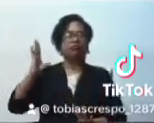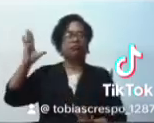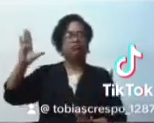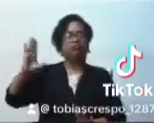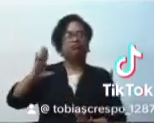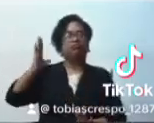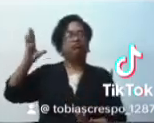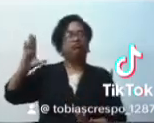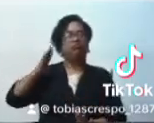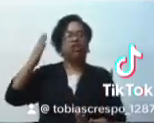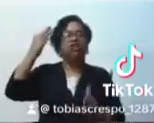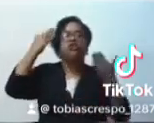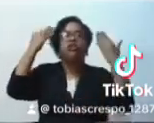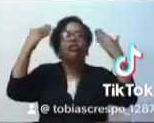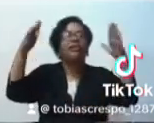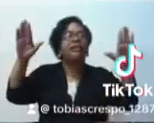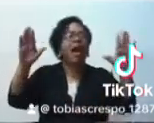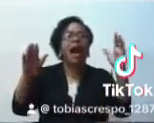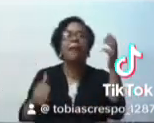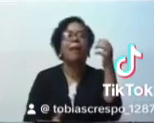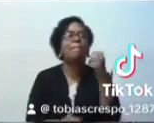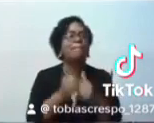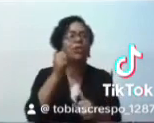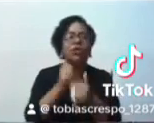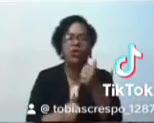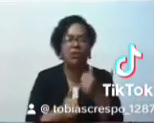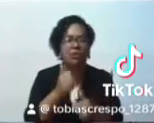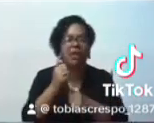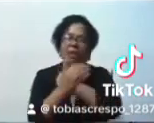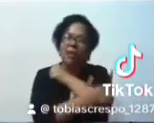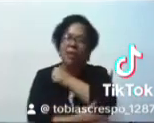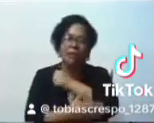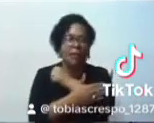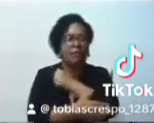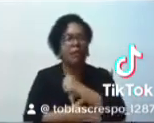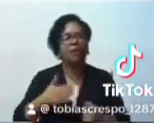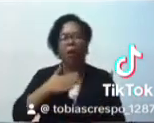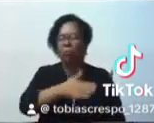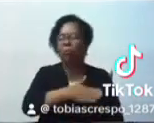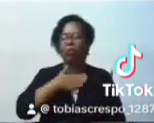país. Pero por favor, el